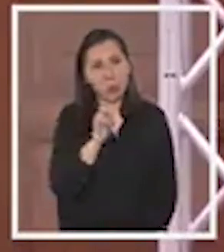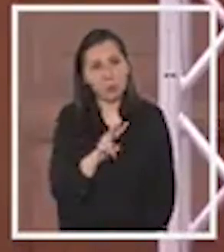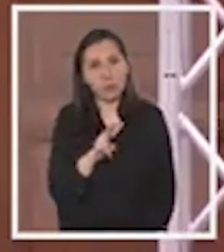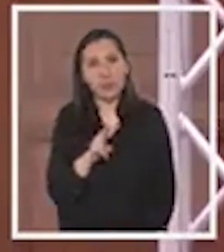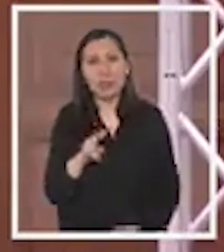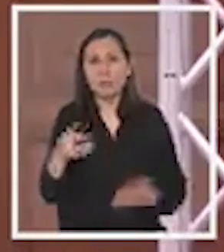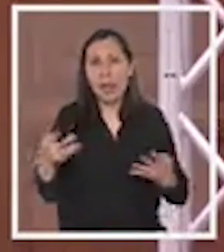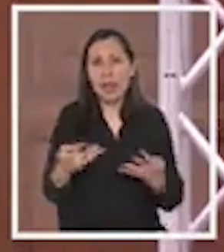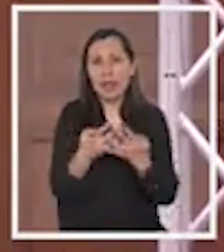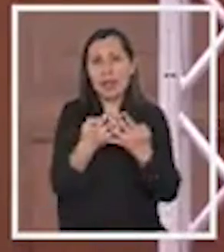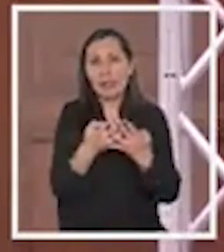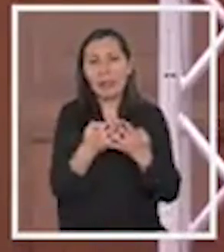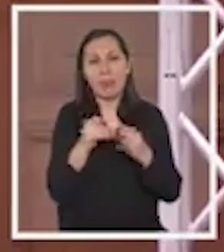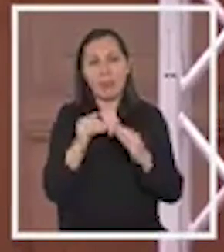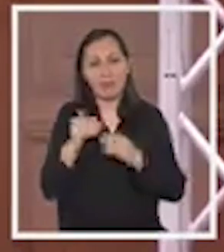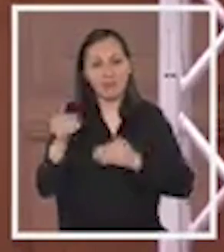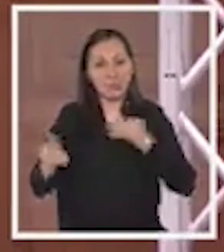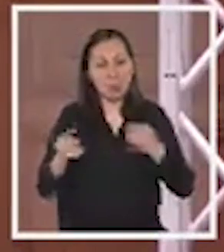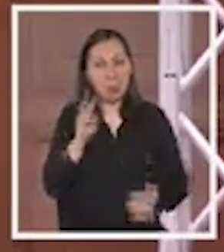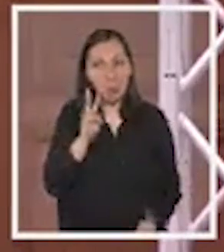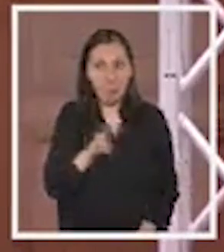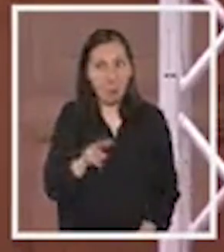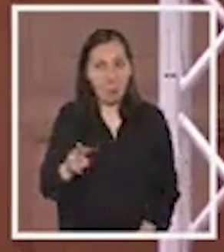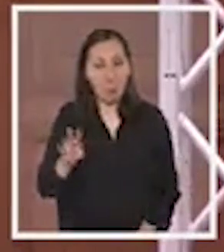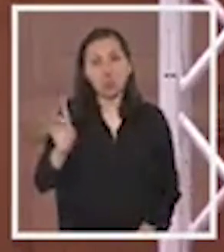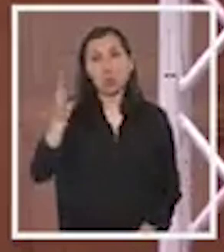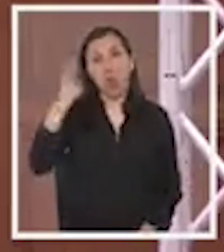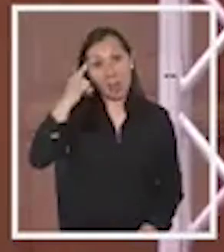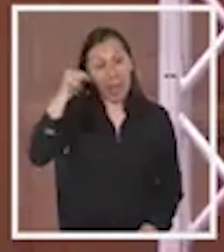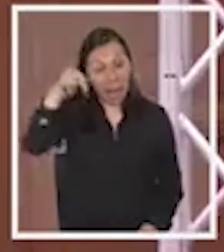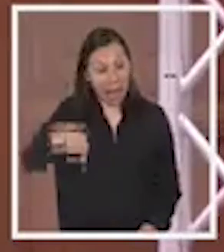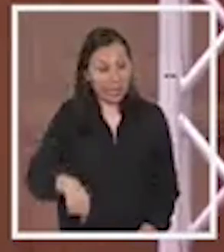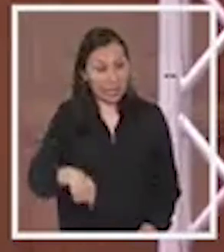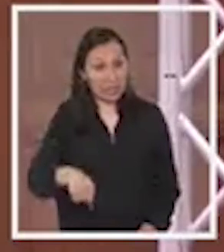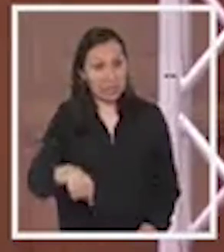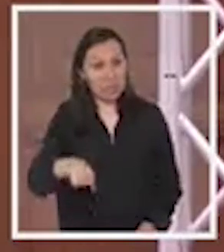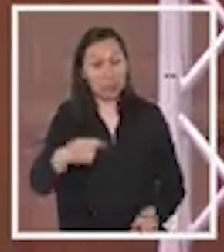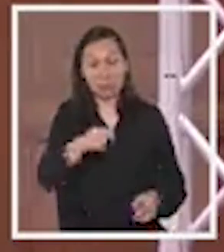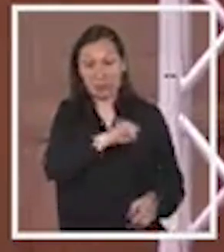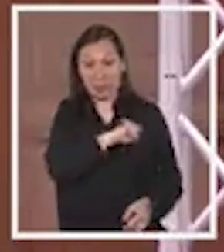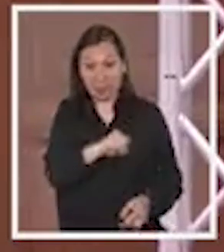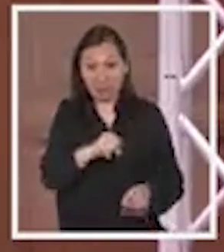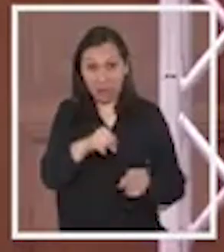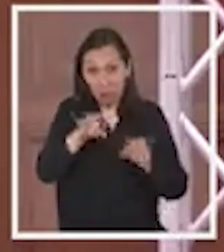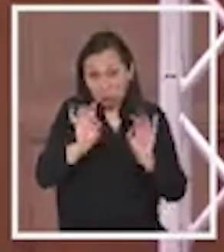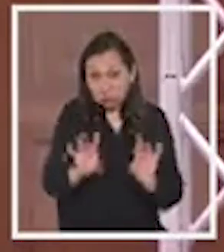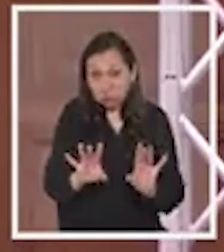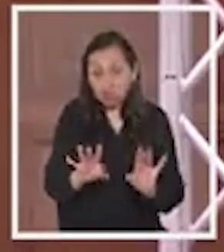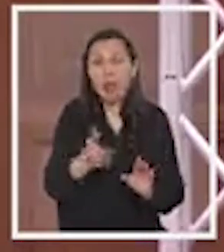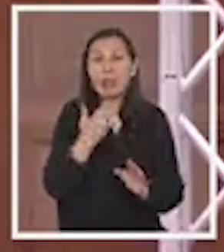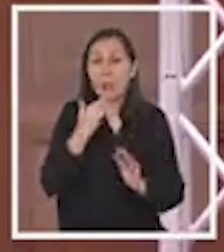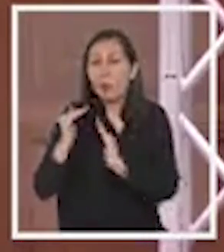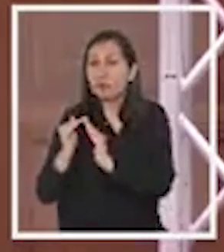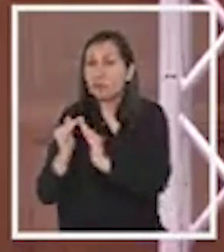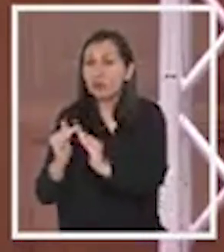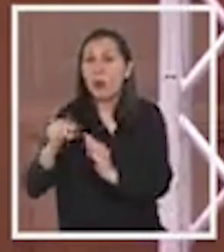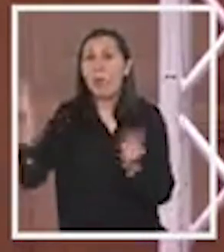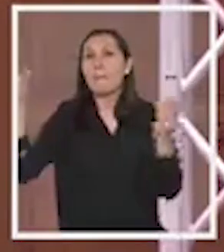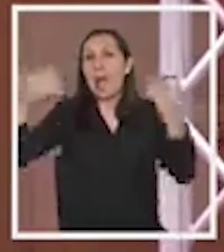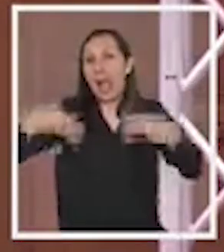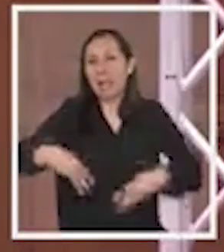las redes que se generan entre vecinos y vecinas. Pero eso no es solamente en el barrio Yungay, que es histórico en Santiago, pasa también en la población